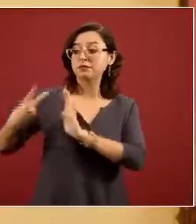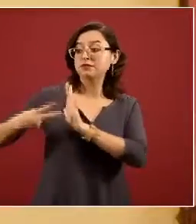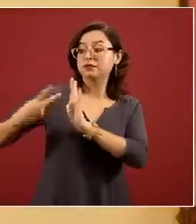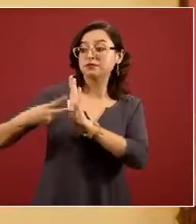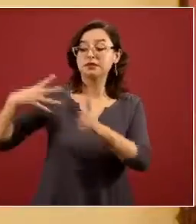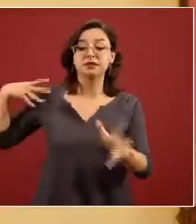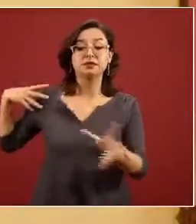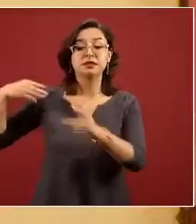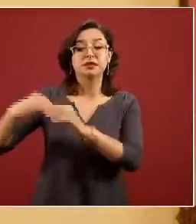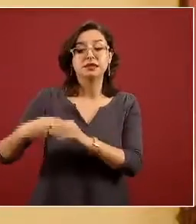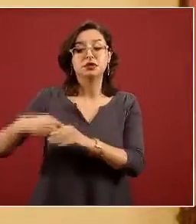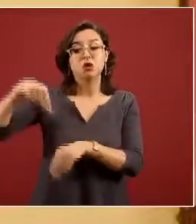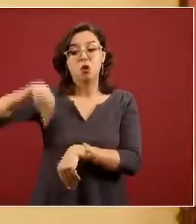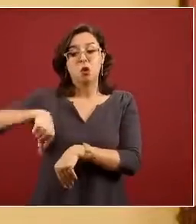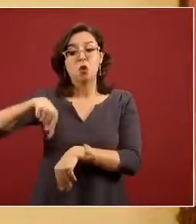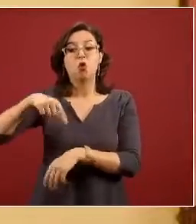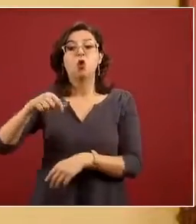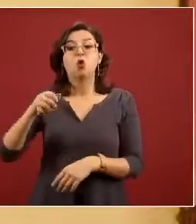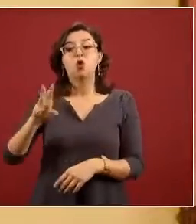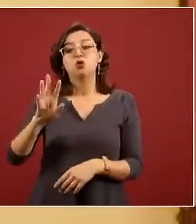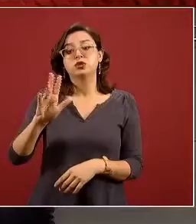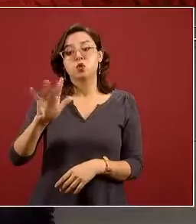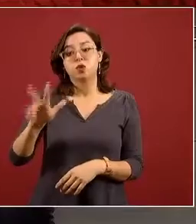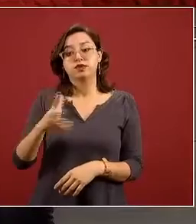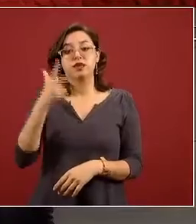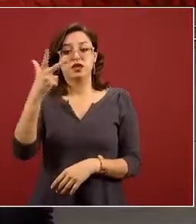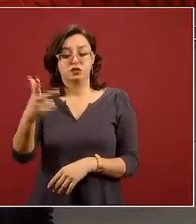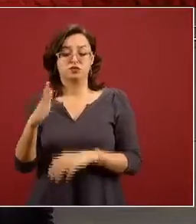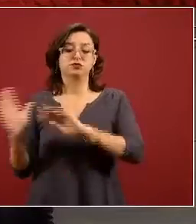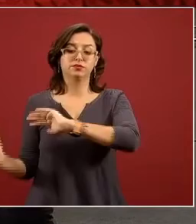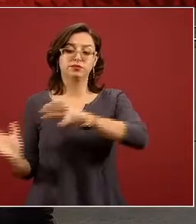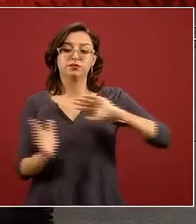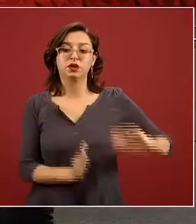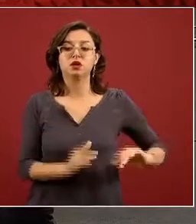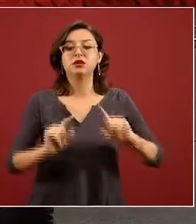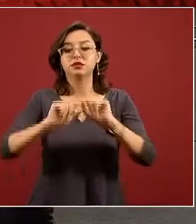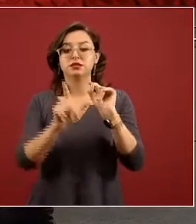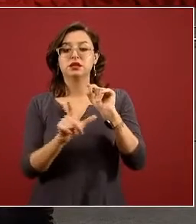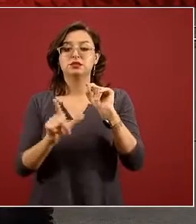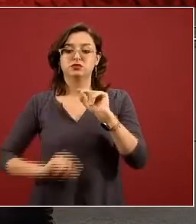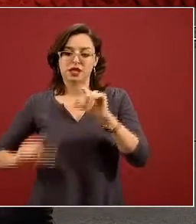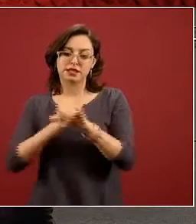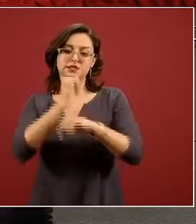a dar el panorama internacional y nacional del día de hoy. La siguiente, por favor.